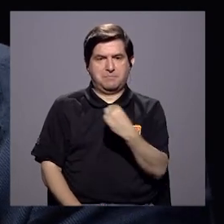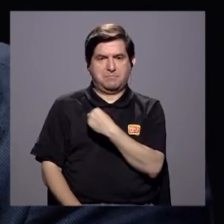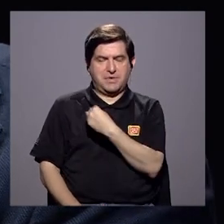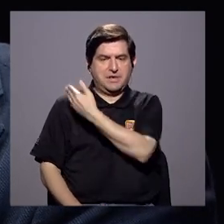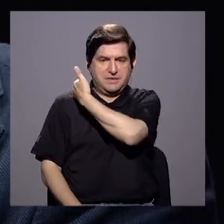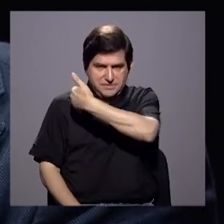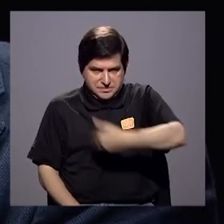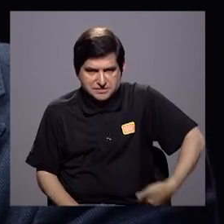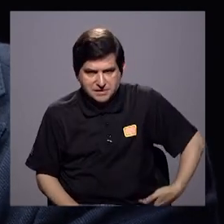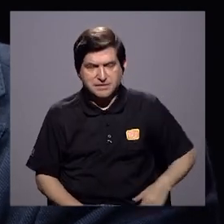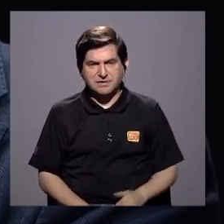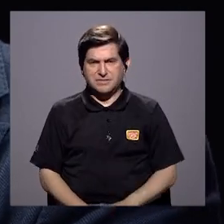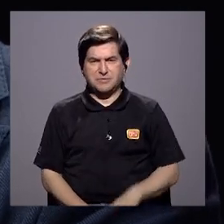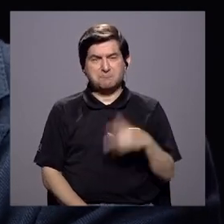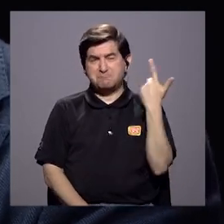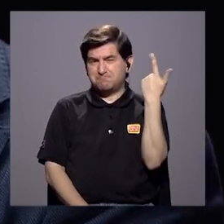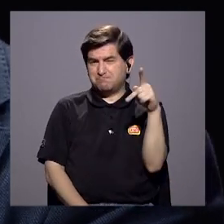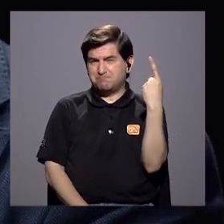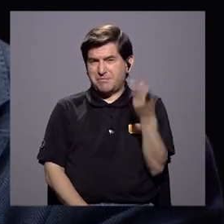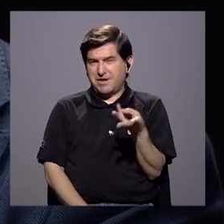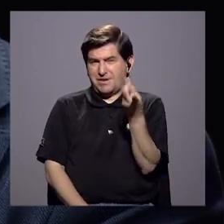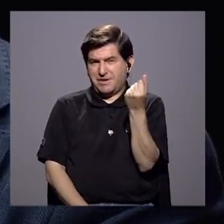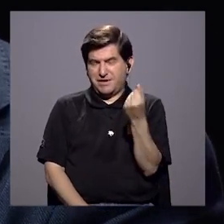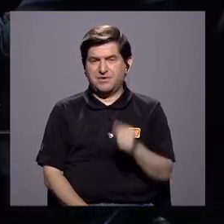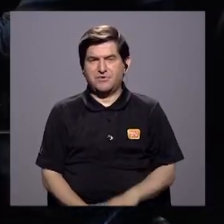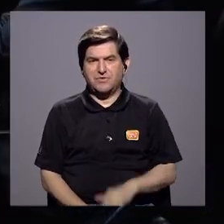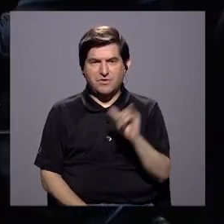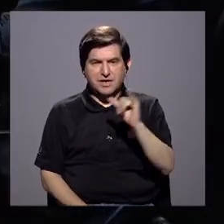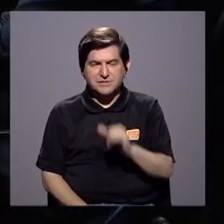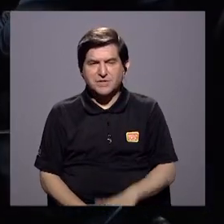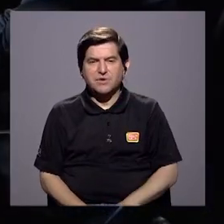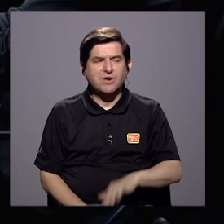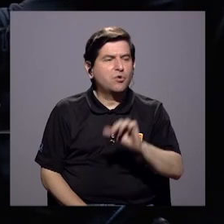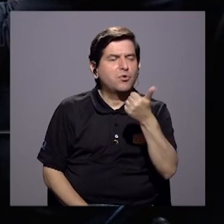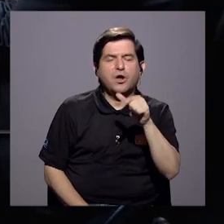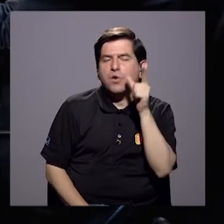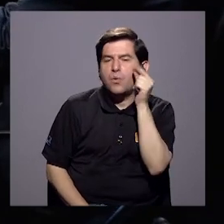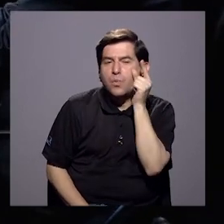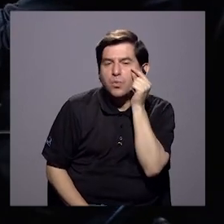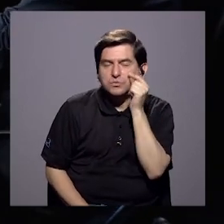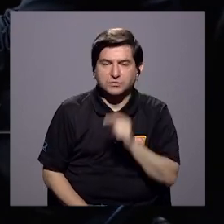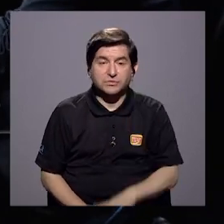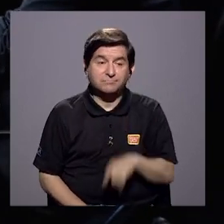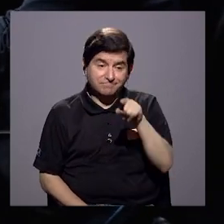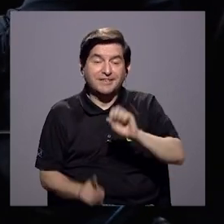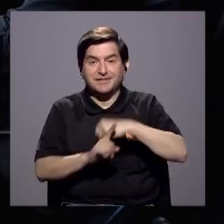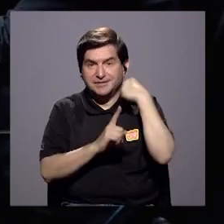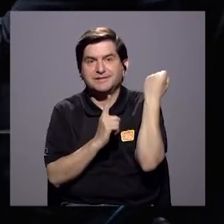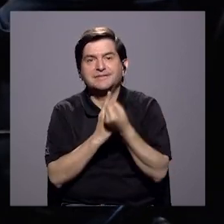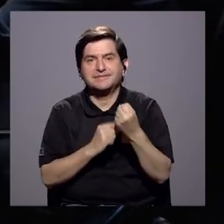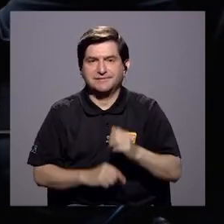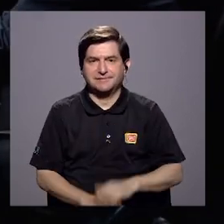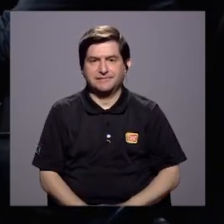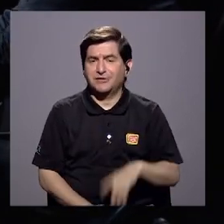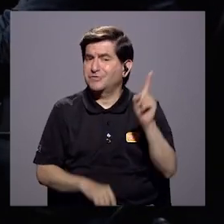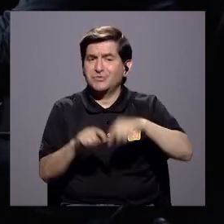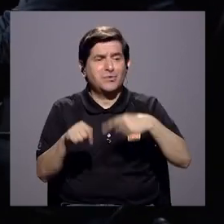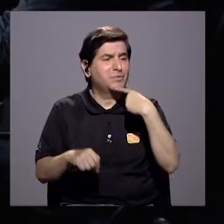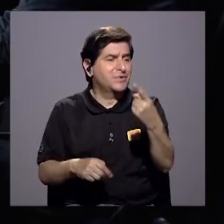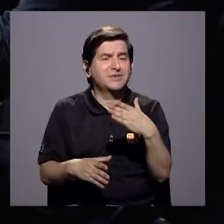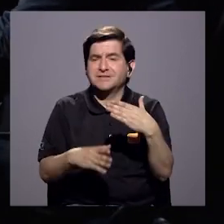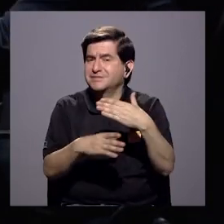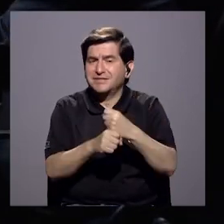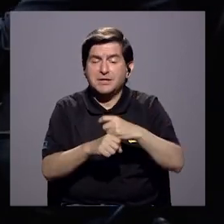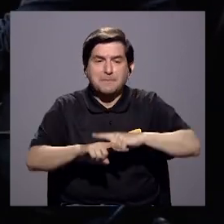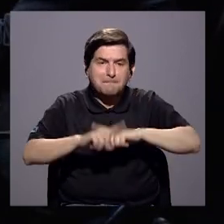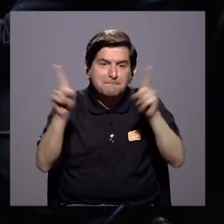entonces qué tan riesgoso es para los que nos espían es que el detalle es ese no podríamos decir que lo están